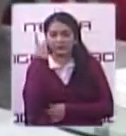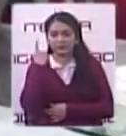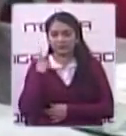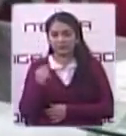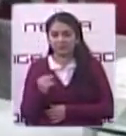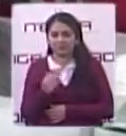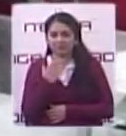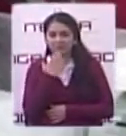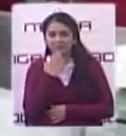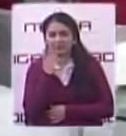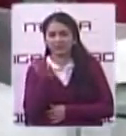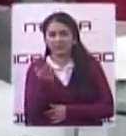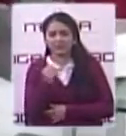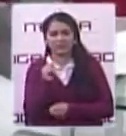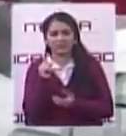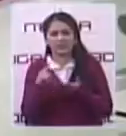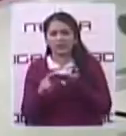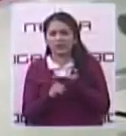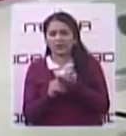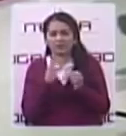los objetivos del mismo.